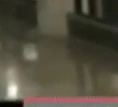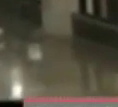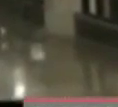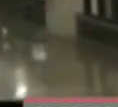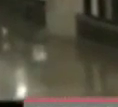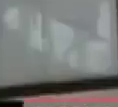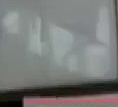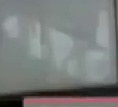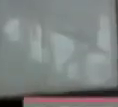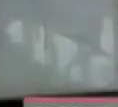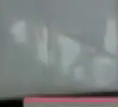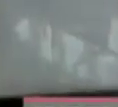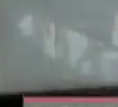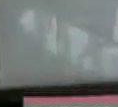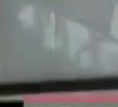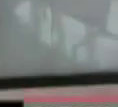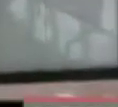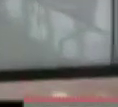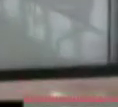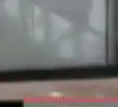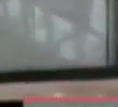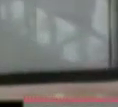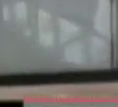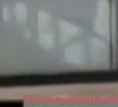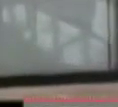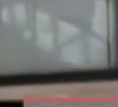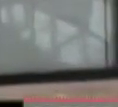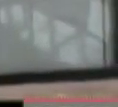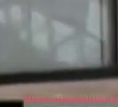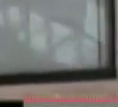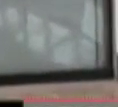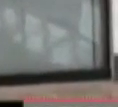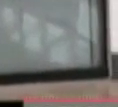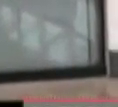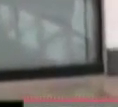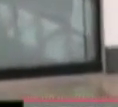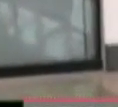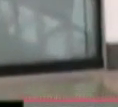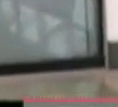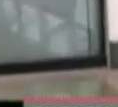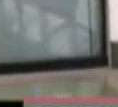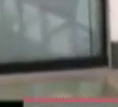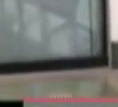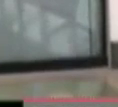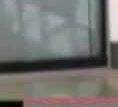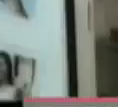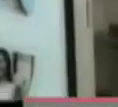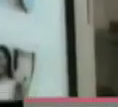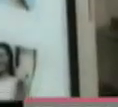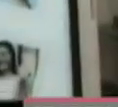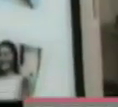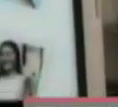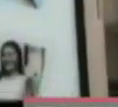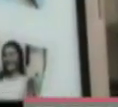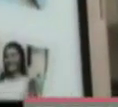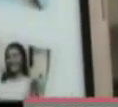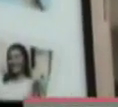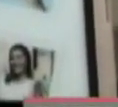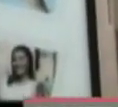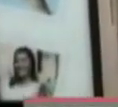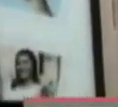locales. Banco Venezuela es del Estado, pero también está participando. Banco del